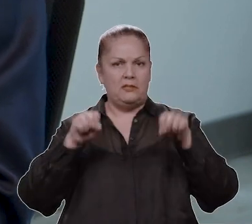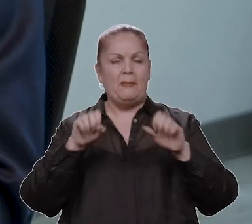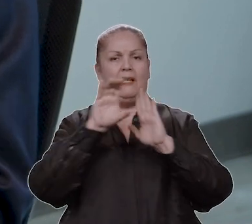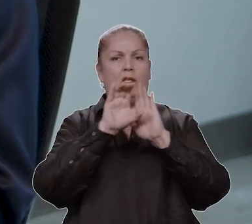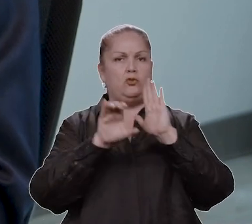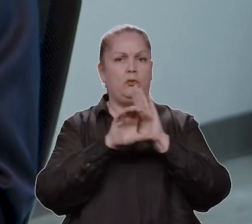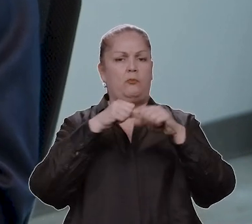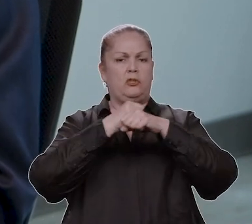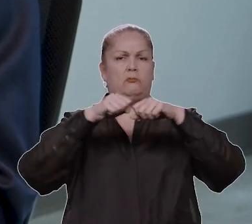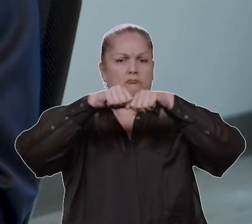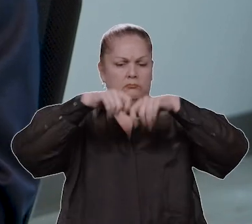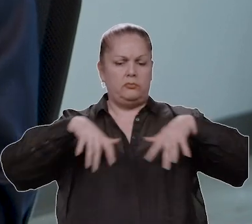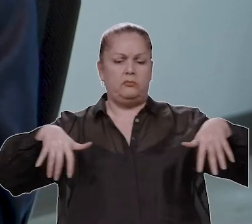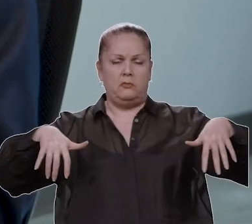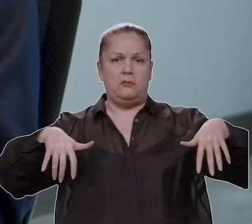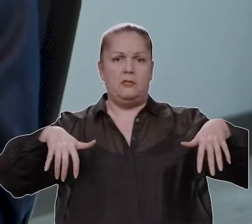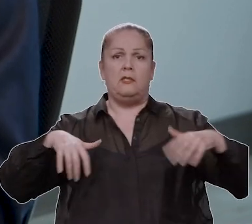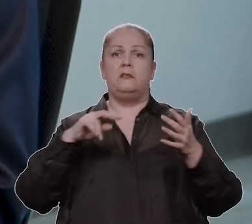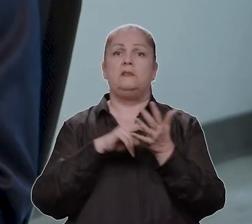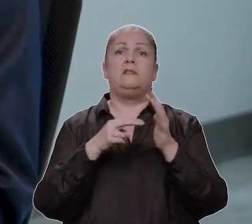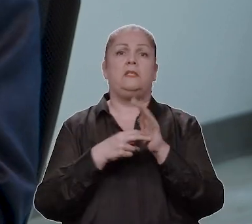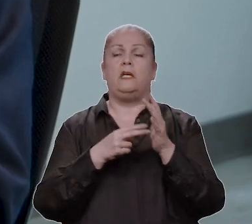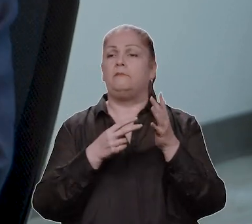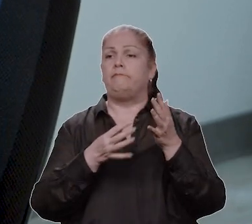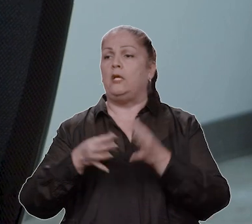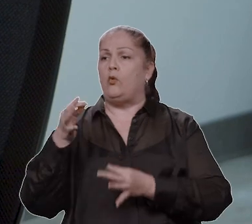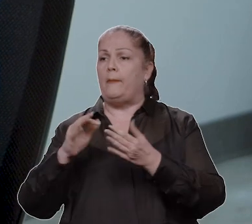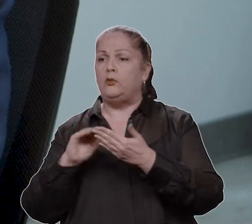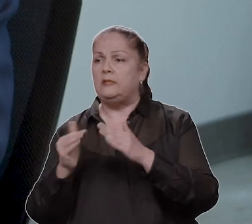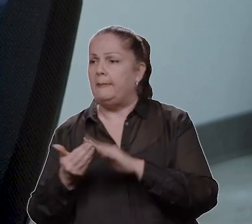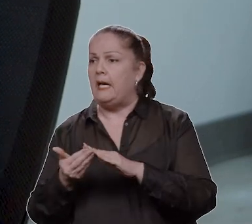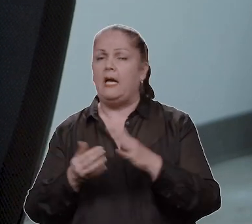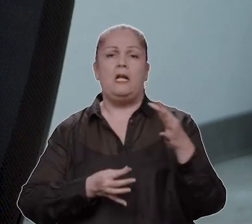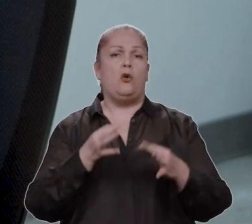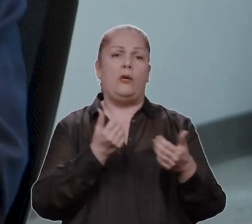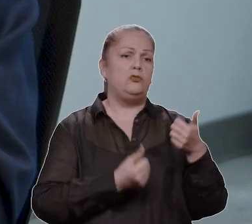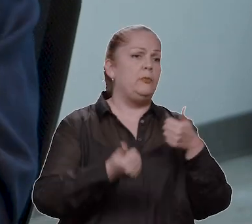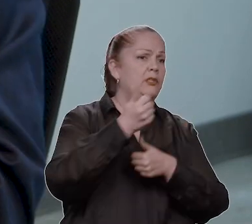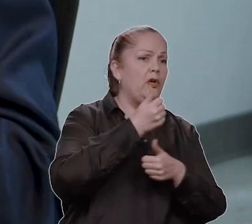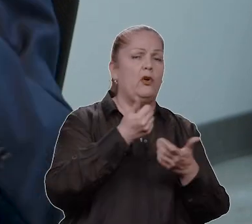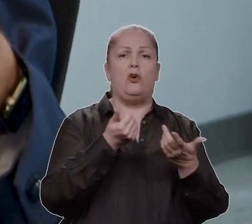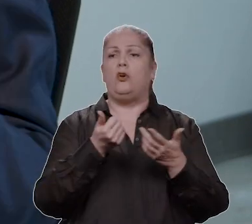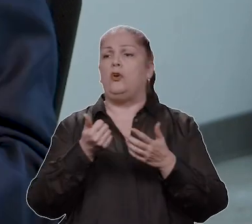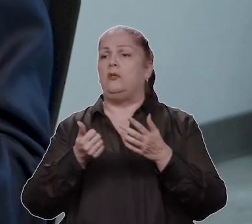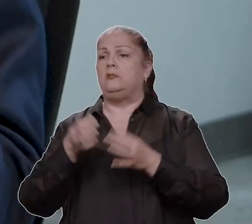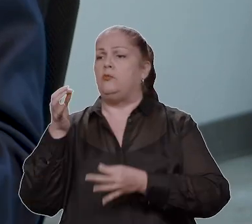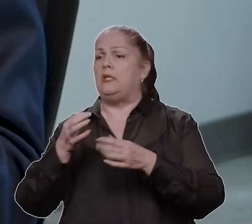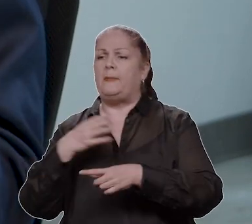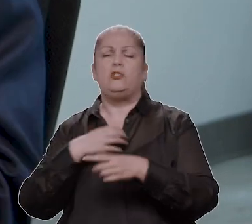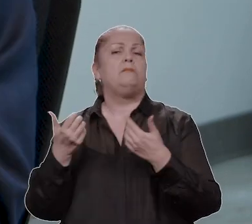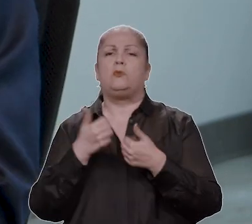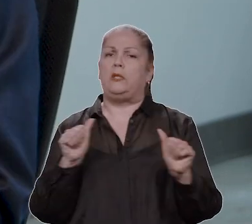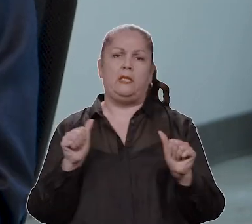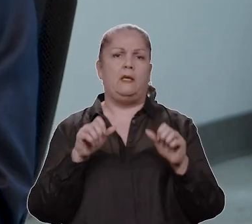difuso de control constitucional. Eso quiere decir que hasta el juez o la jueza municipal, el juez superior, el Tribunal de Apelaciones pueda tener